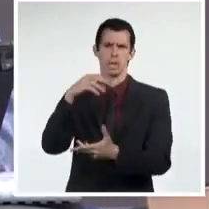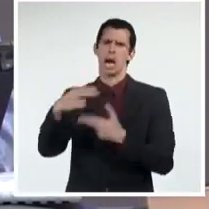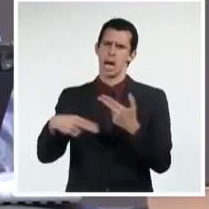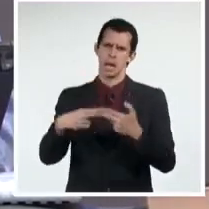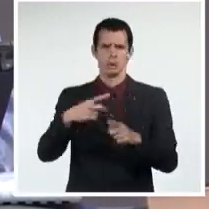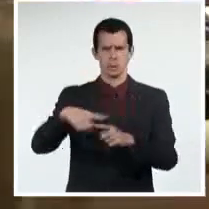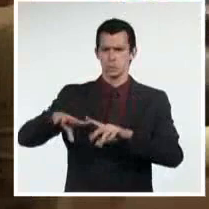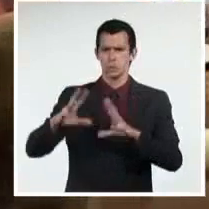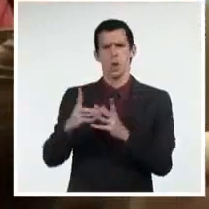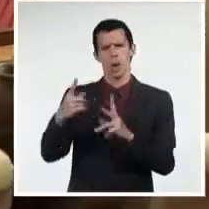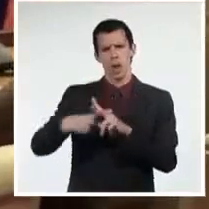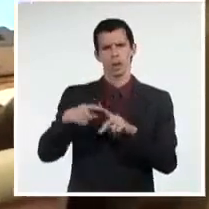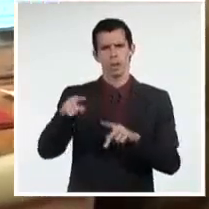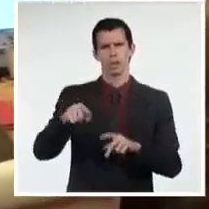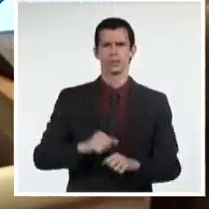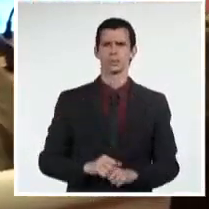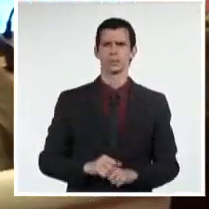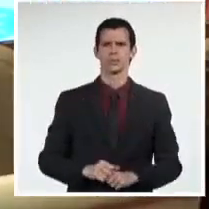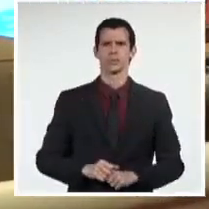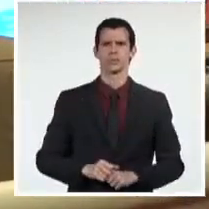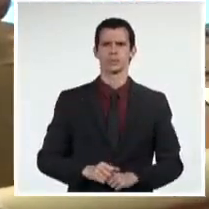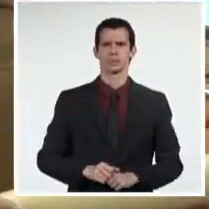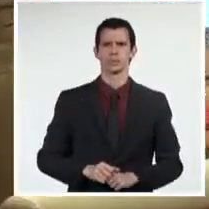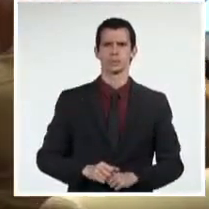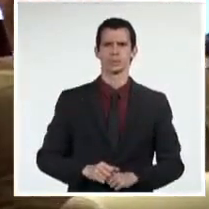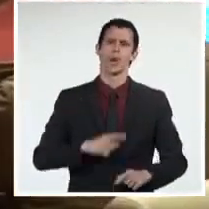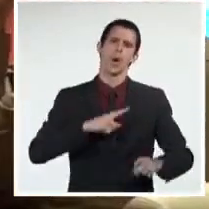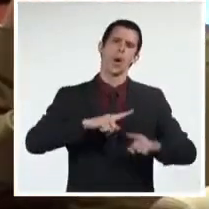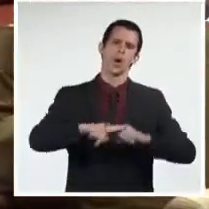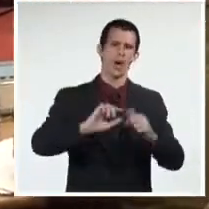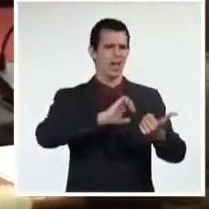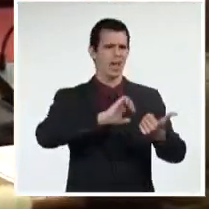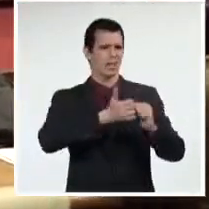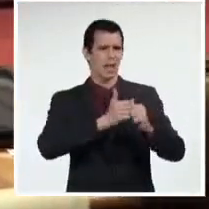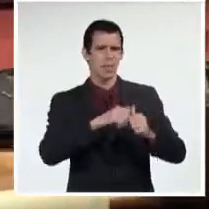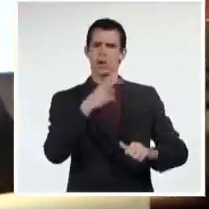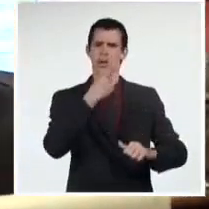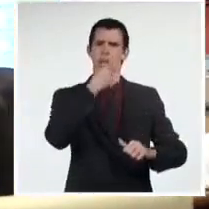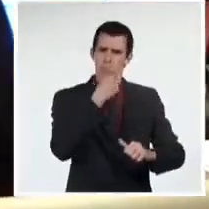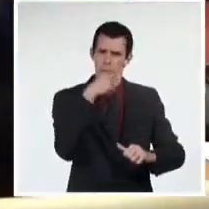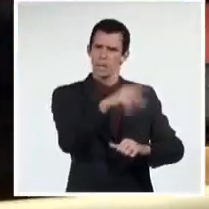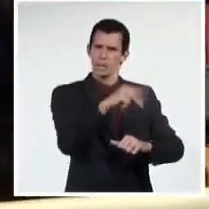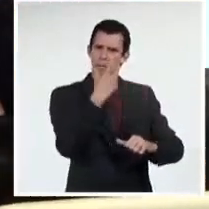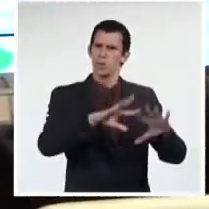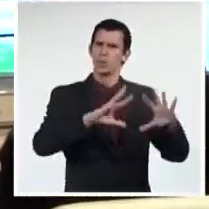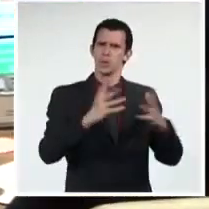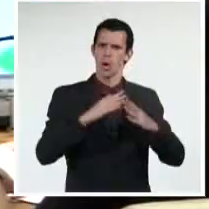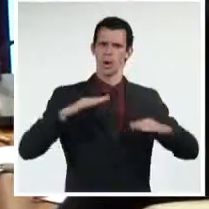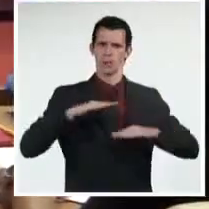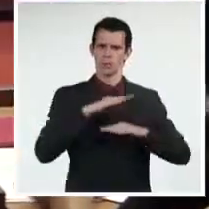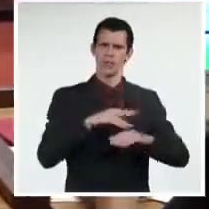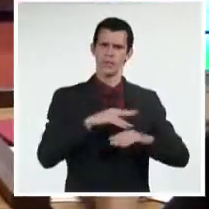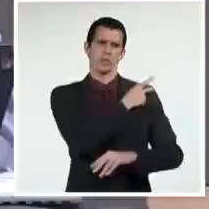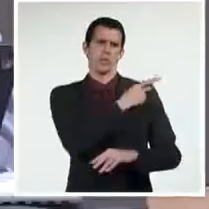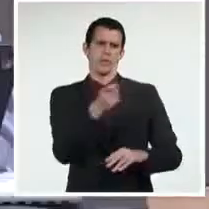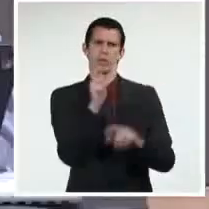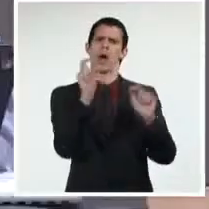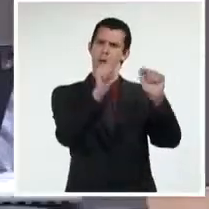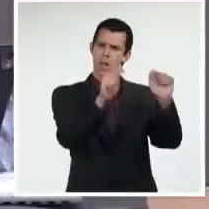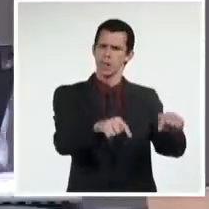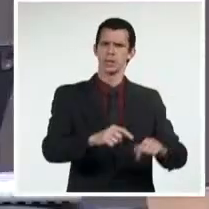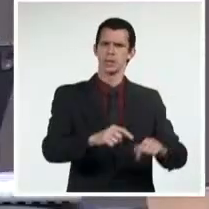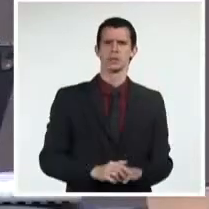el programa del deporte con entrenadores y profesores de educación física. En el campo